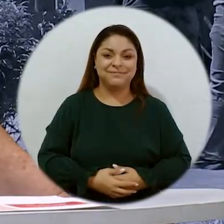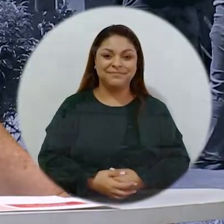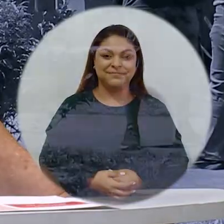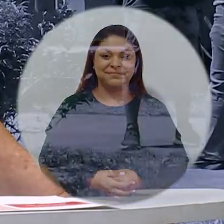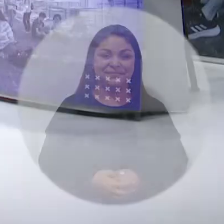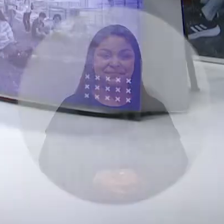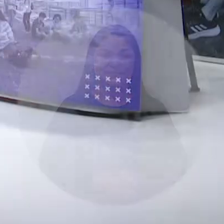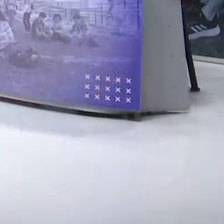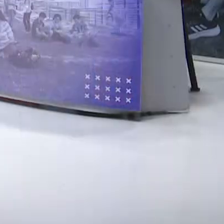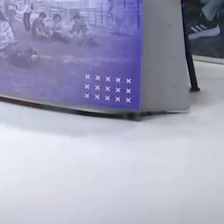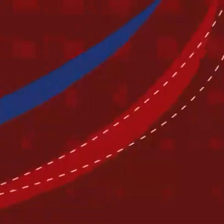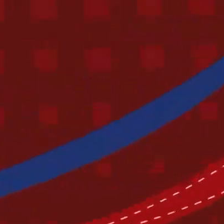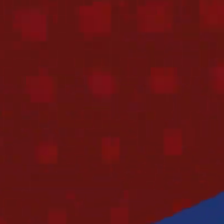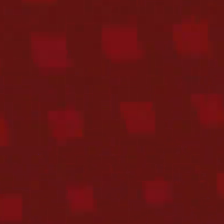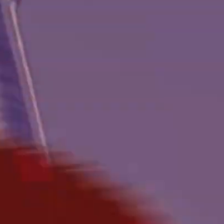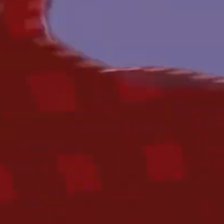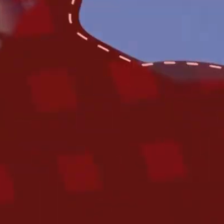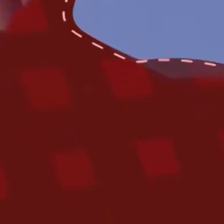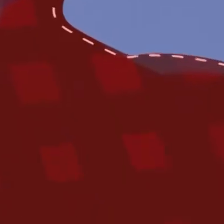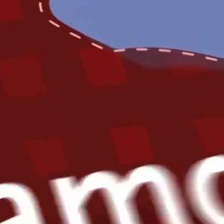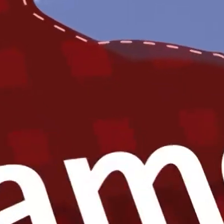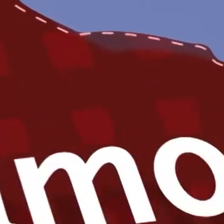regresamos.